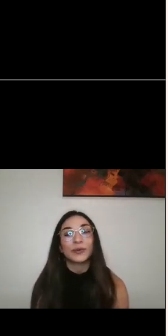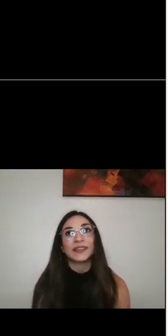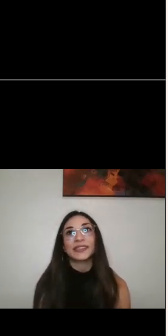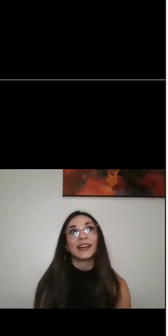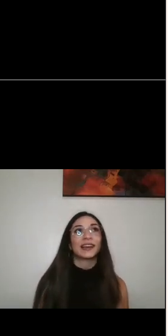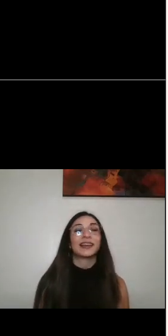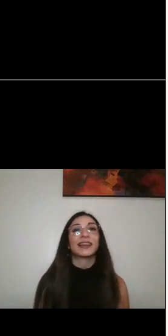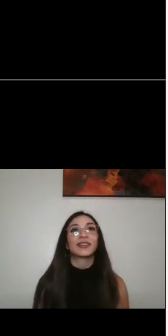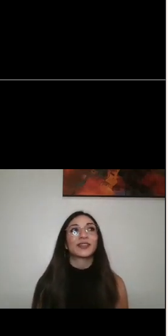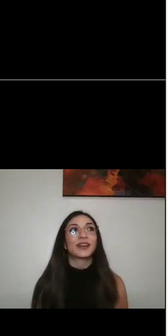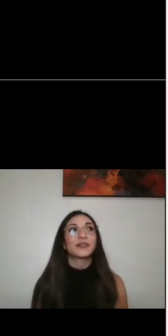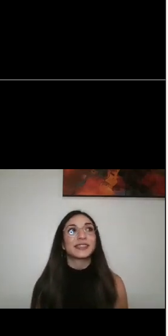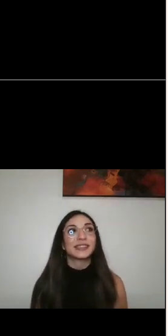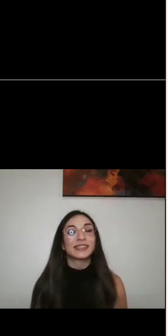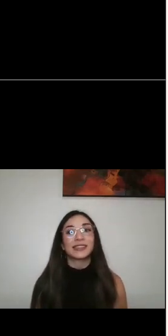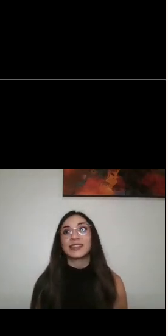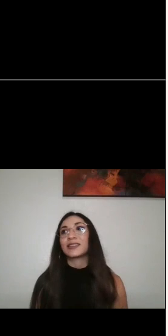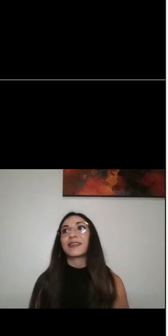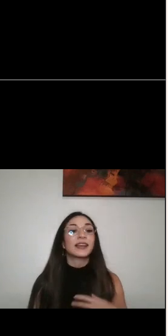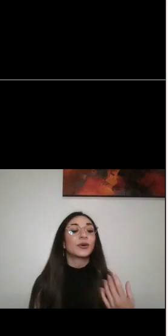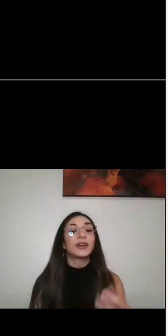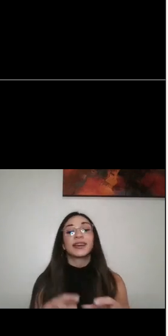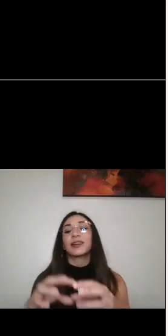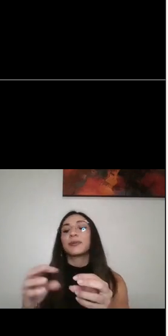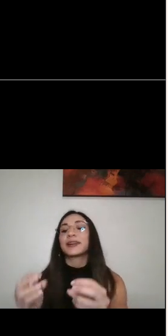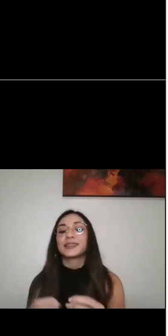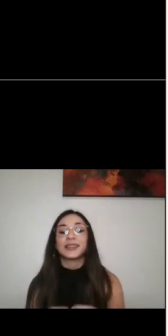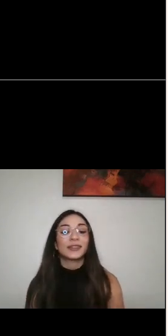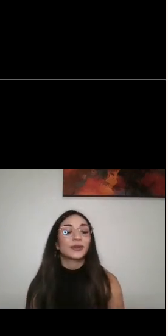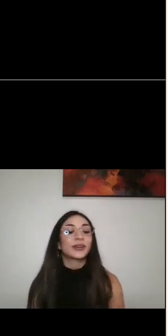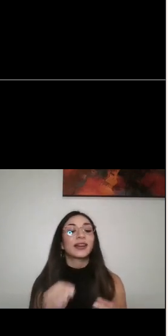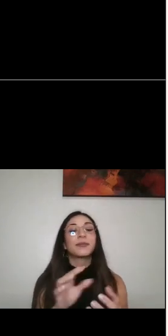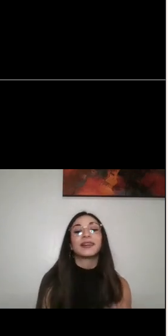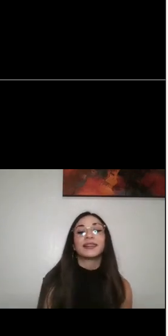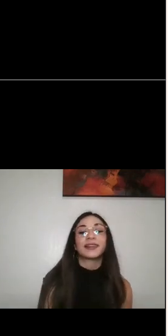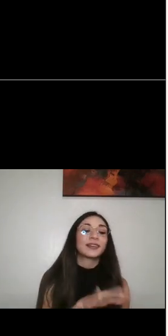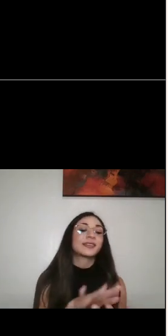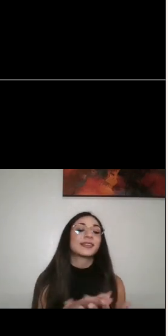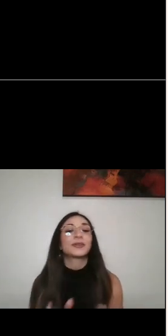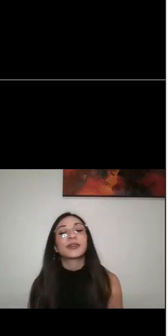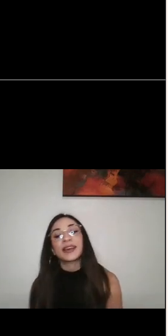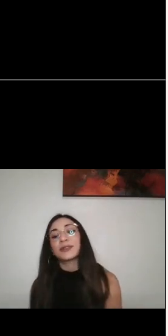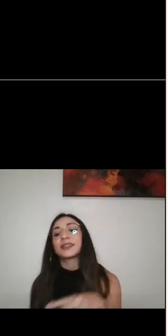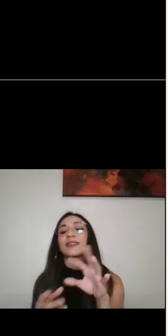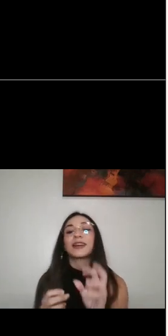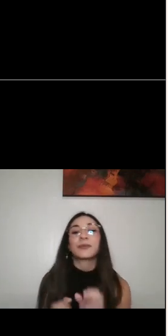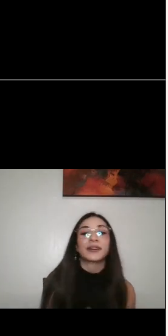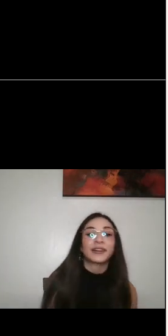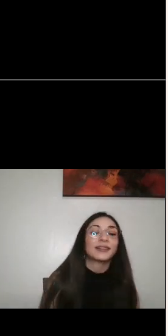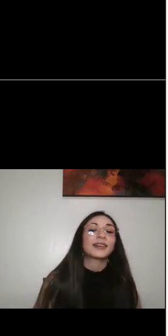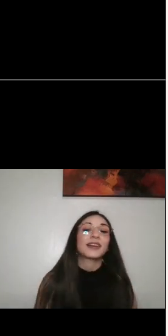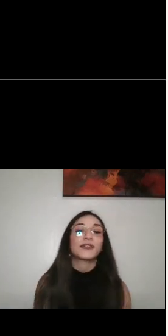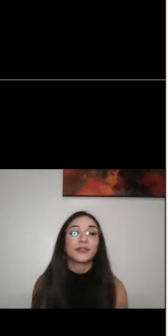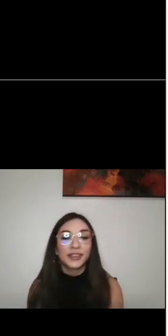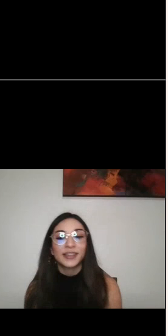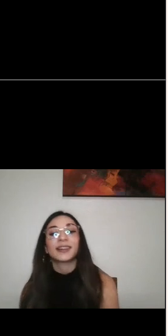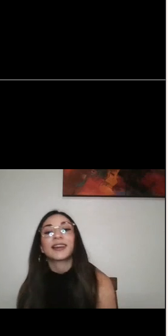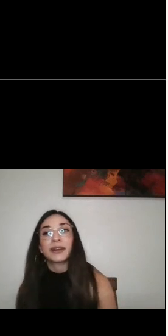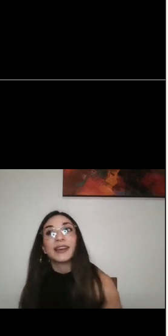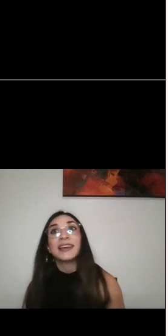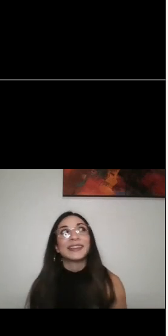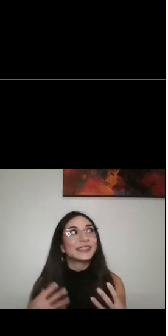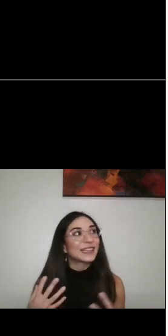Como decía la doctora Acuña, si lo está bañando, que el bracito, que la manita, que tiene 5 dedos, que ahora la piernita, que la rodilla,